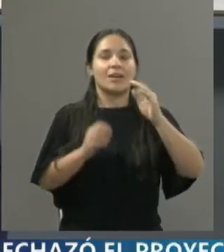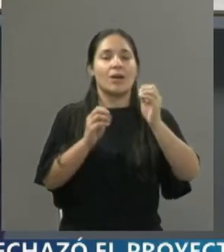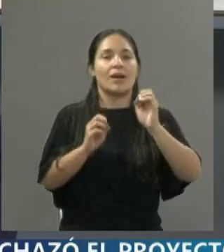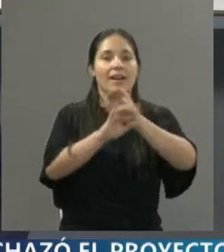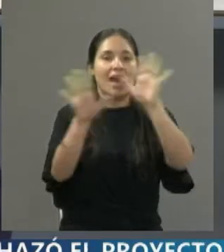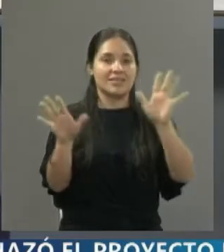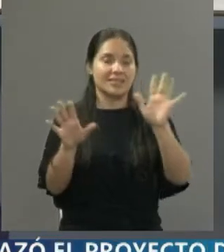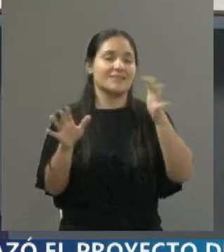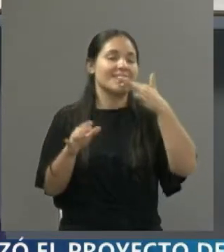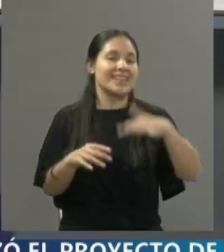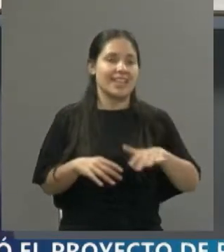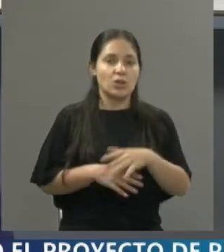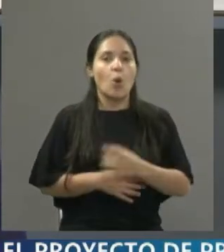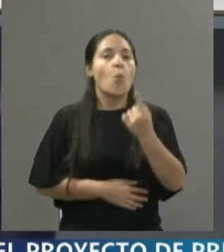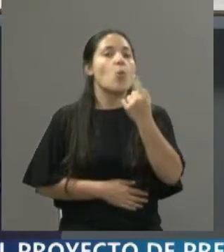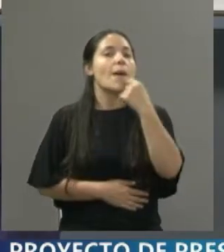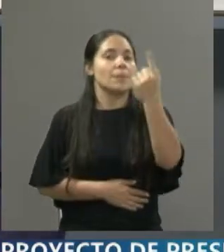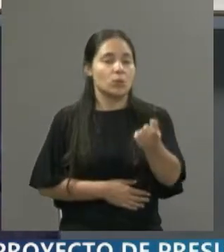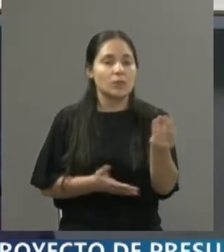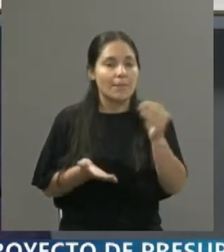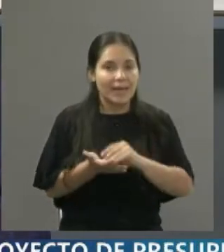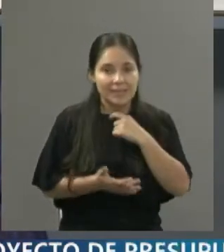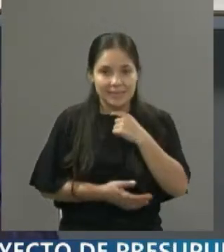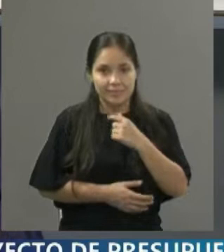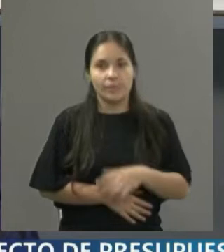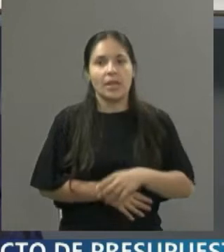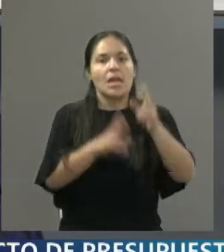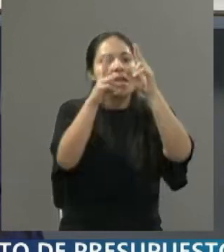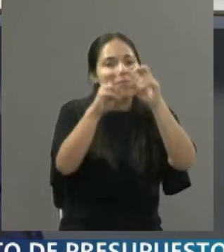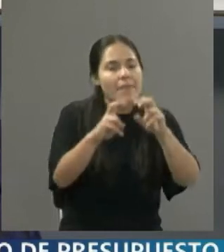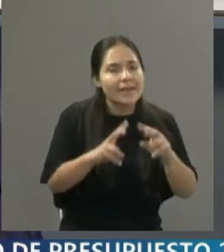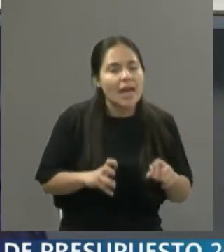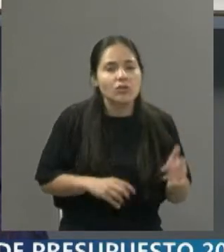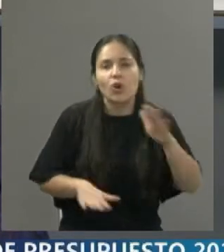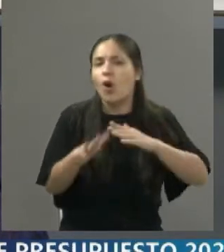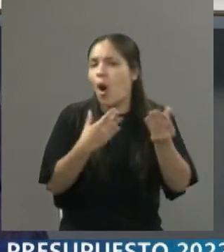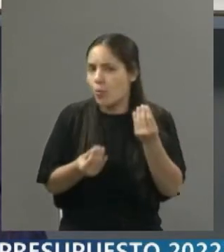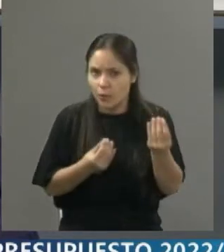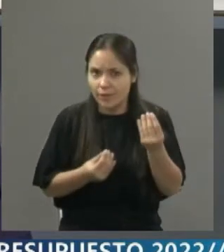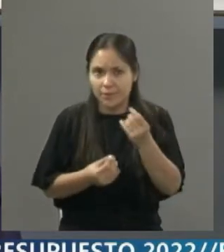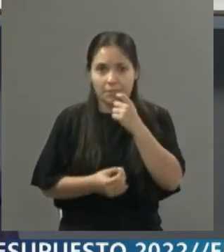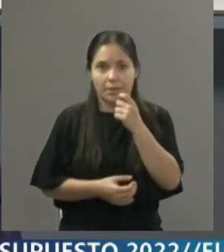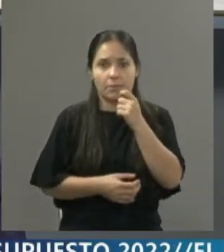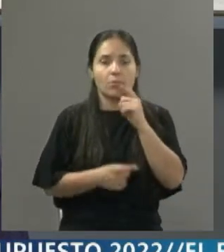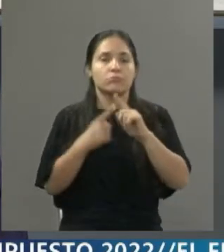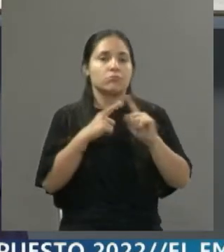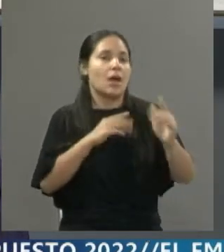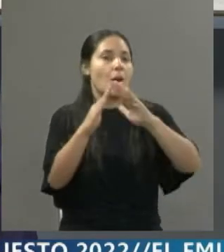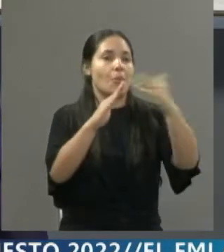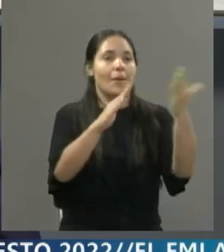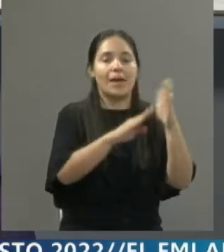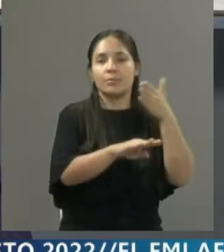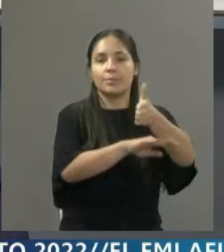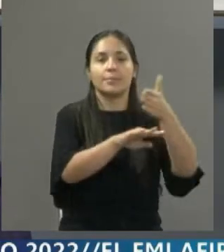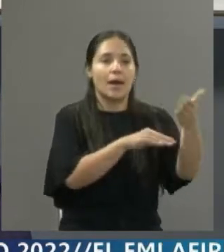estuvo buena. Y me queda otra por hacerte. ¿Cómo hacen las investigaciones ustedes? ¿Van directamente a los barrios, hablan con